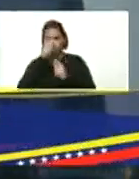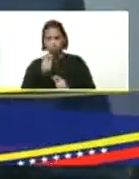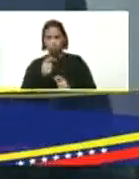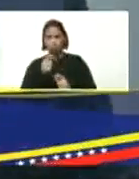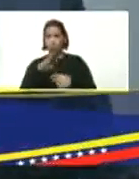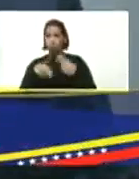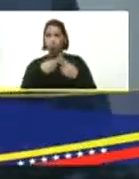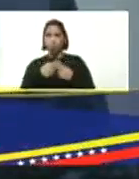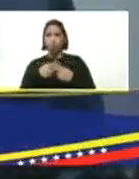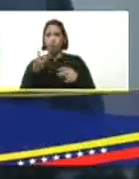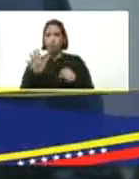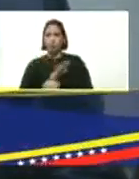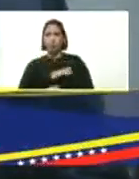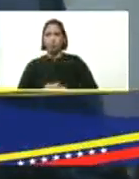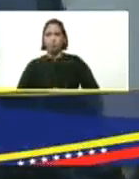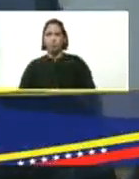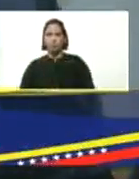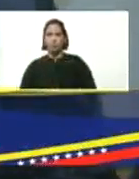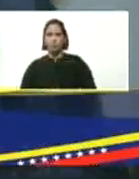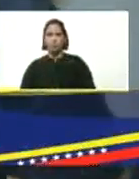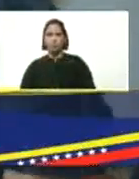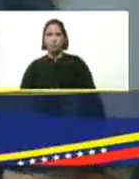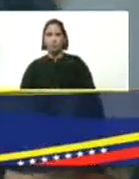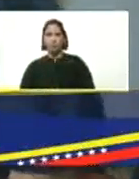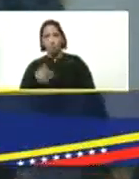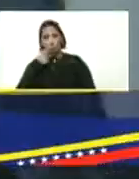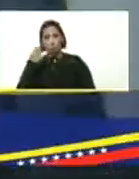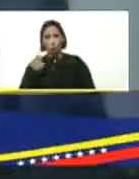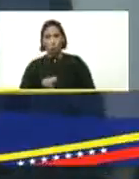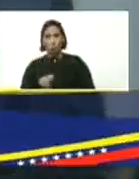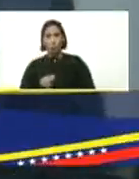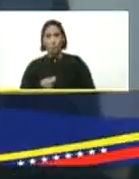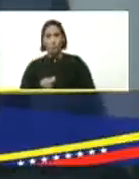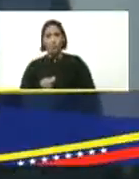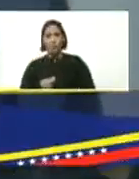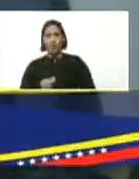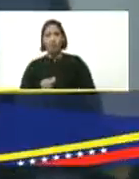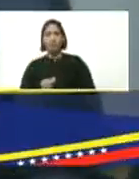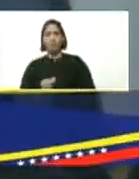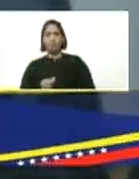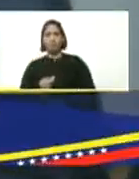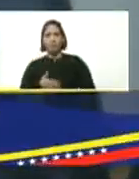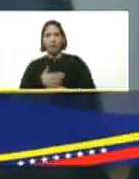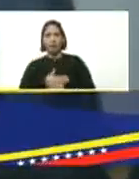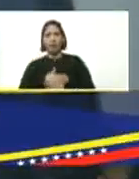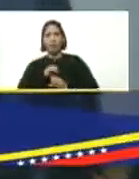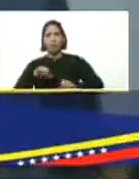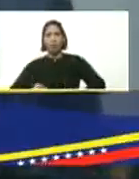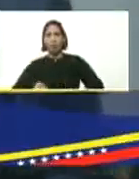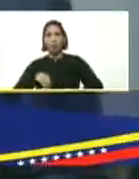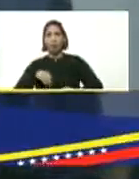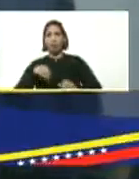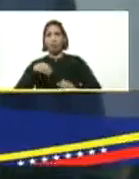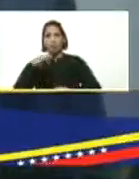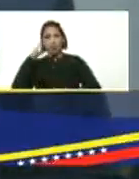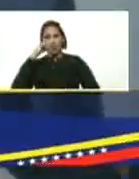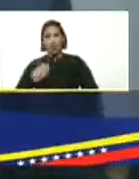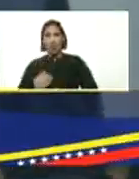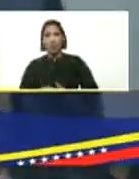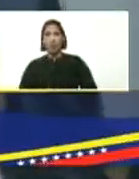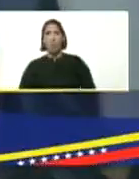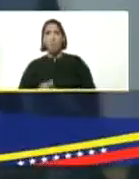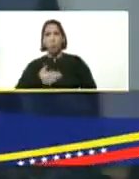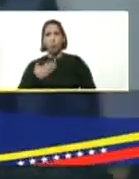le pasó de que un hombre que venía de las Fuerzas Armadas podía levantar las banderas del socialismo,